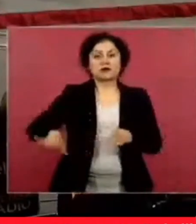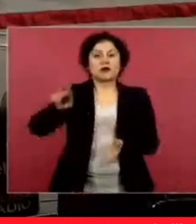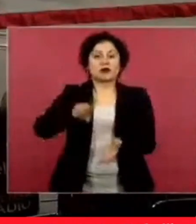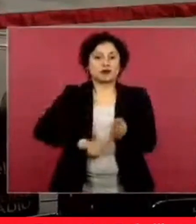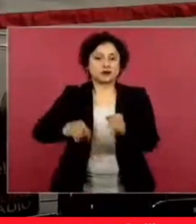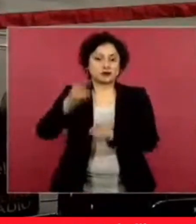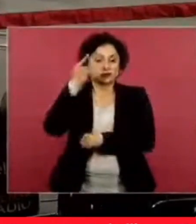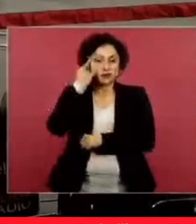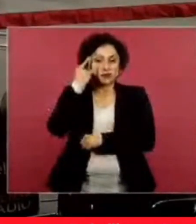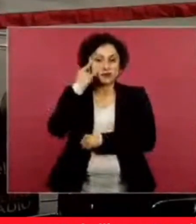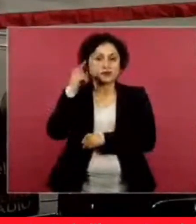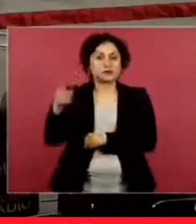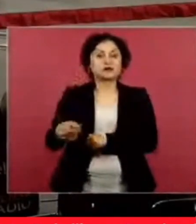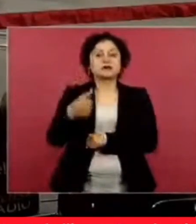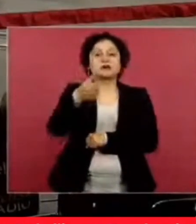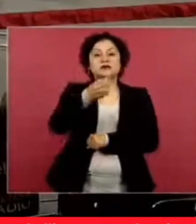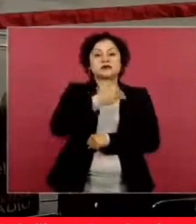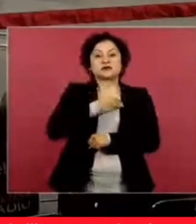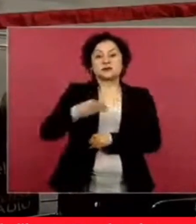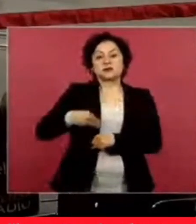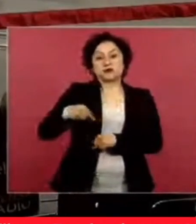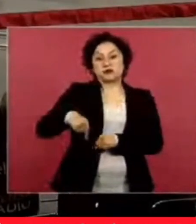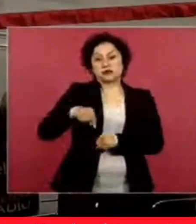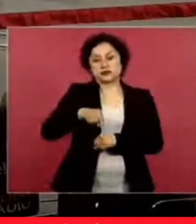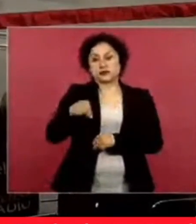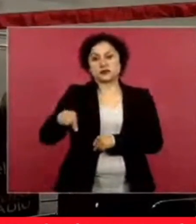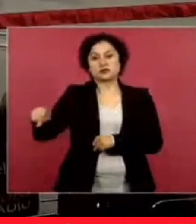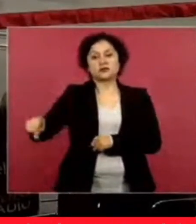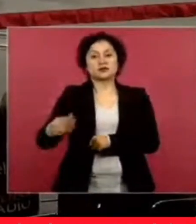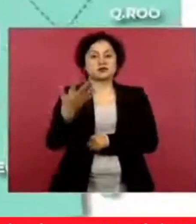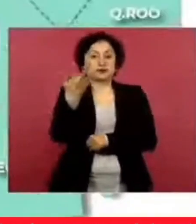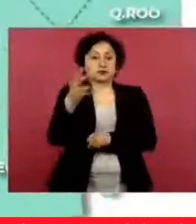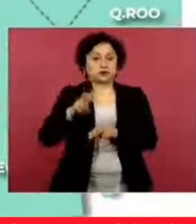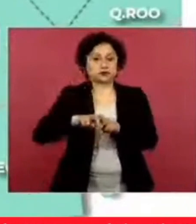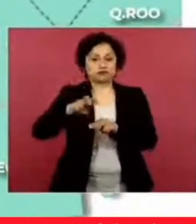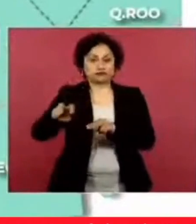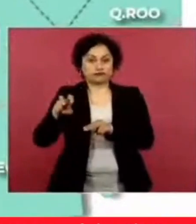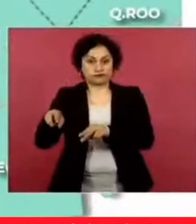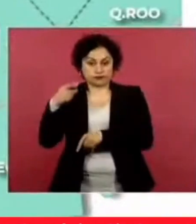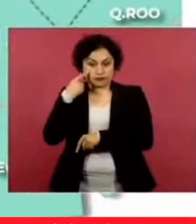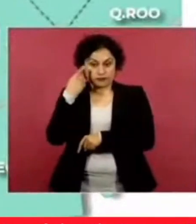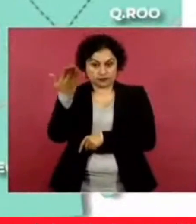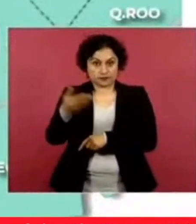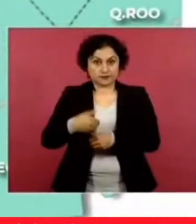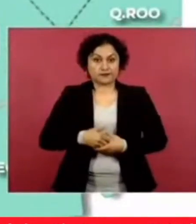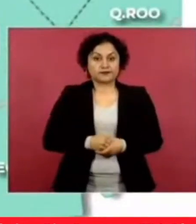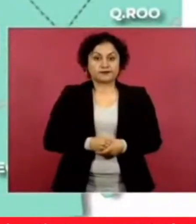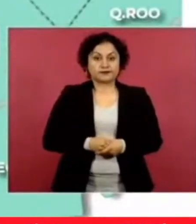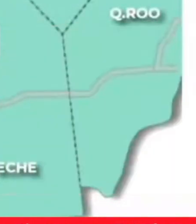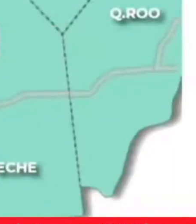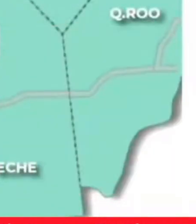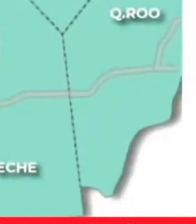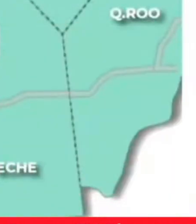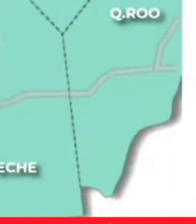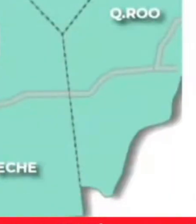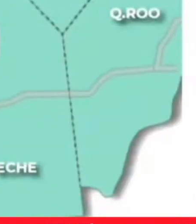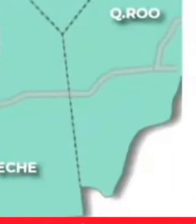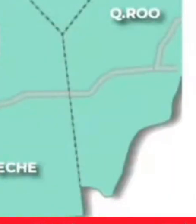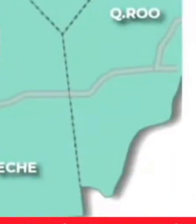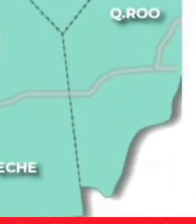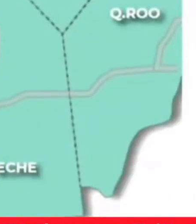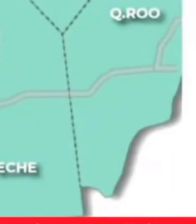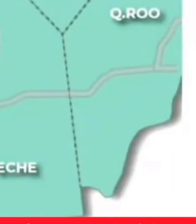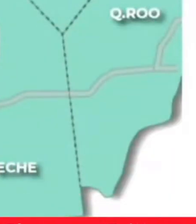atraviesa seis municipios cinco estaciones que ustedes pueden ver aquí Carrillo Puerto Champotón estaciones nada